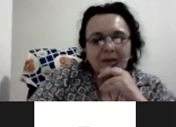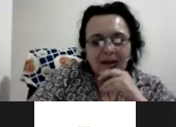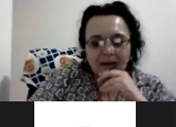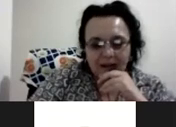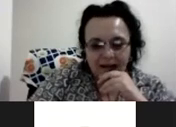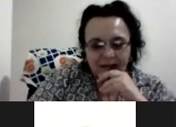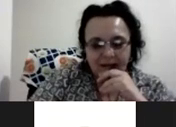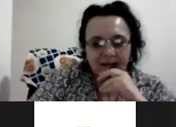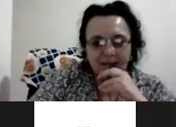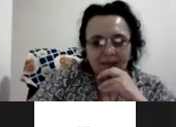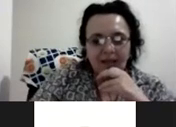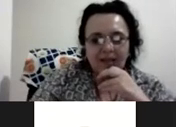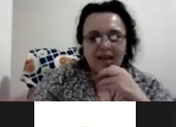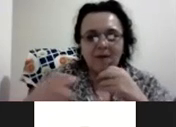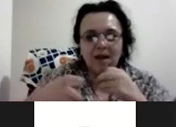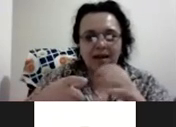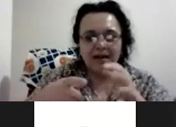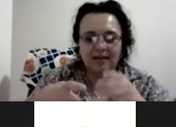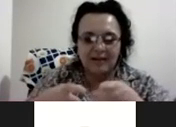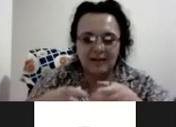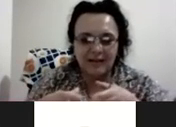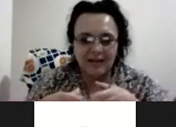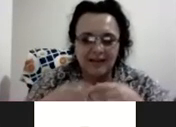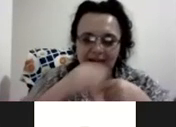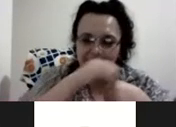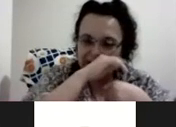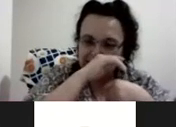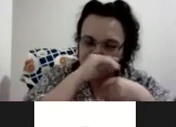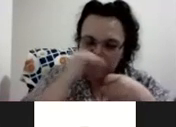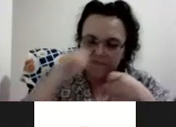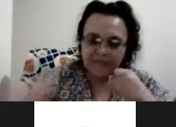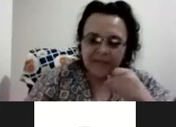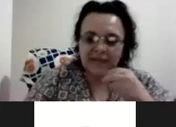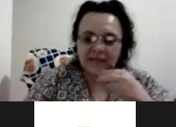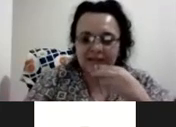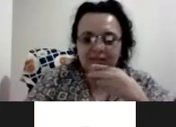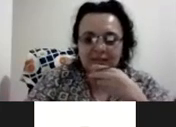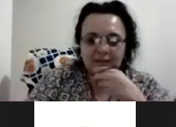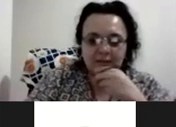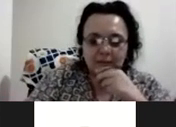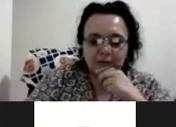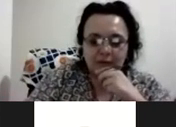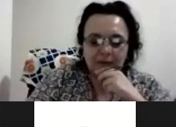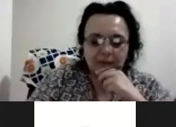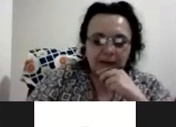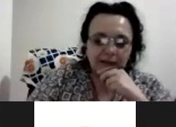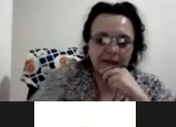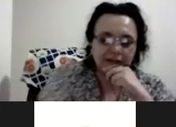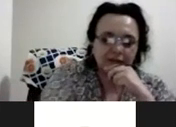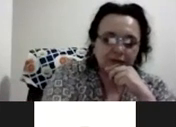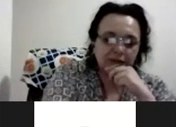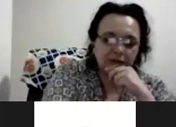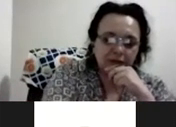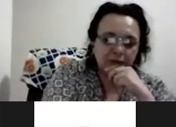El huacal, ajá. También el yagual. El yagual. El yagual. Entonces, un montón de